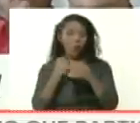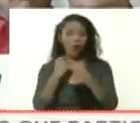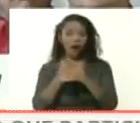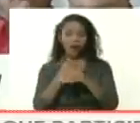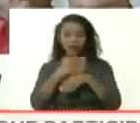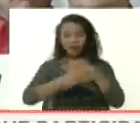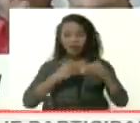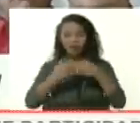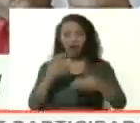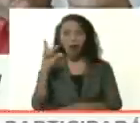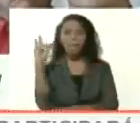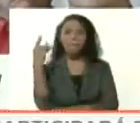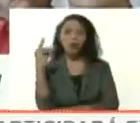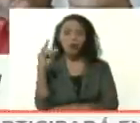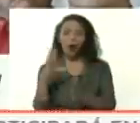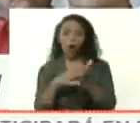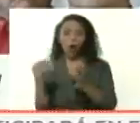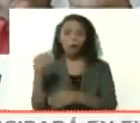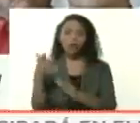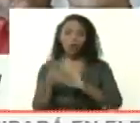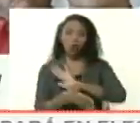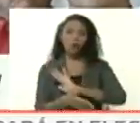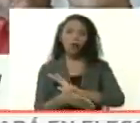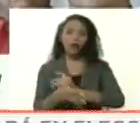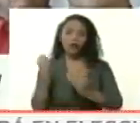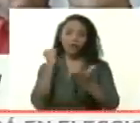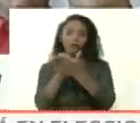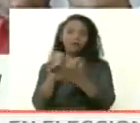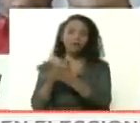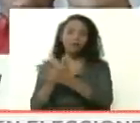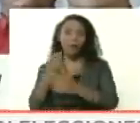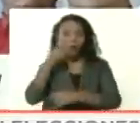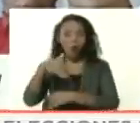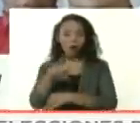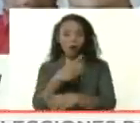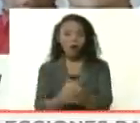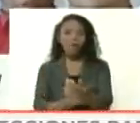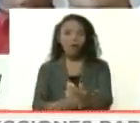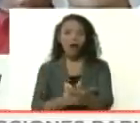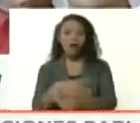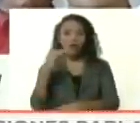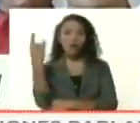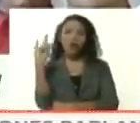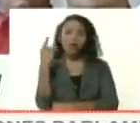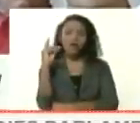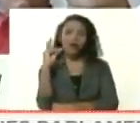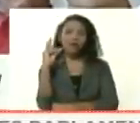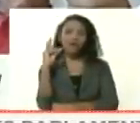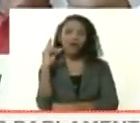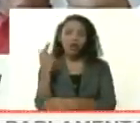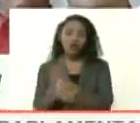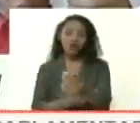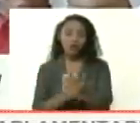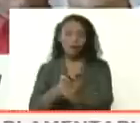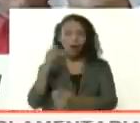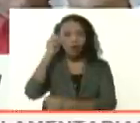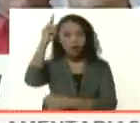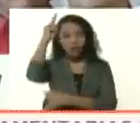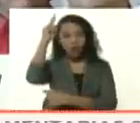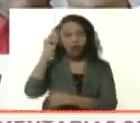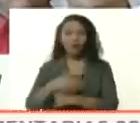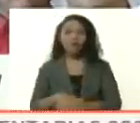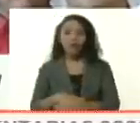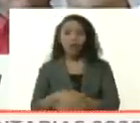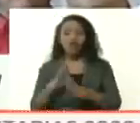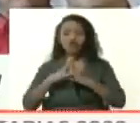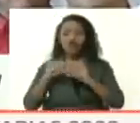están haciendo en Bolivia, asesinando a nuestro pueblo, pueblo hermano de Bolivia, los hermanos indígenas, a todo